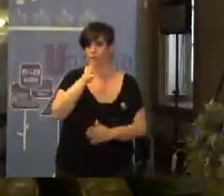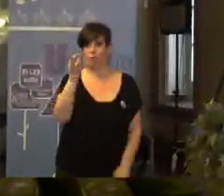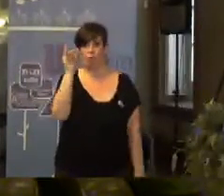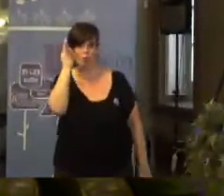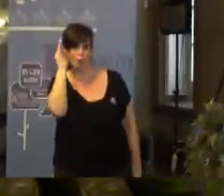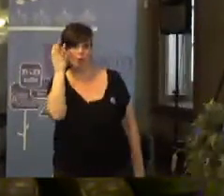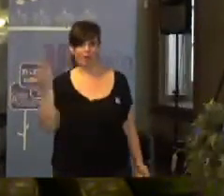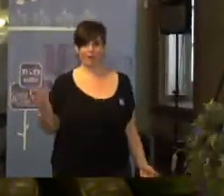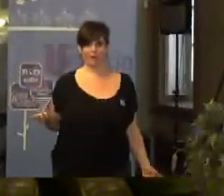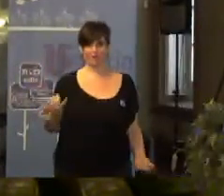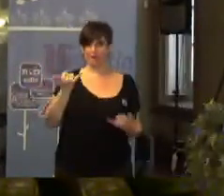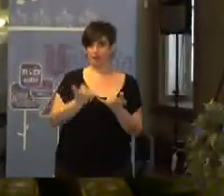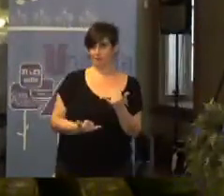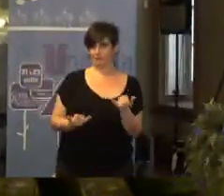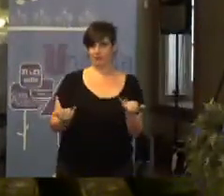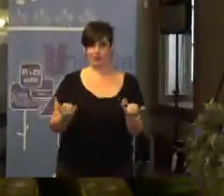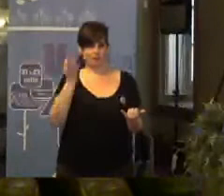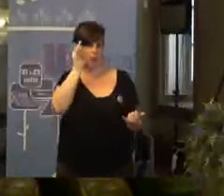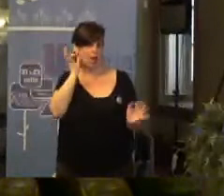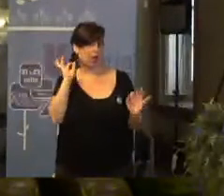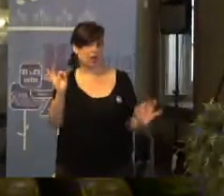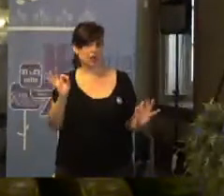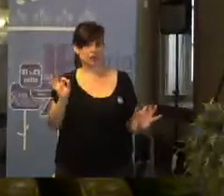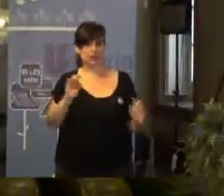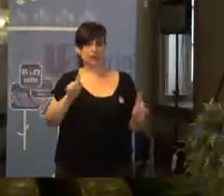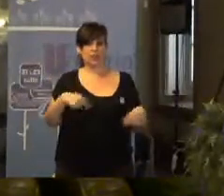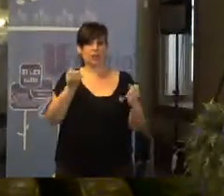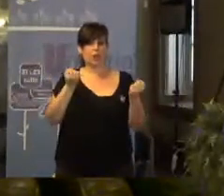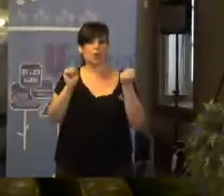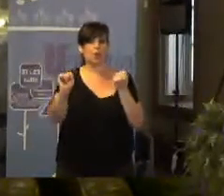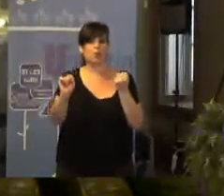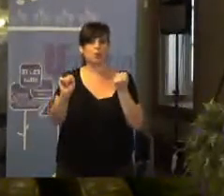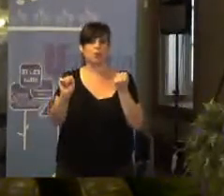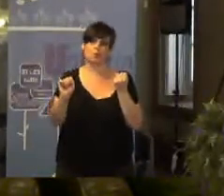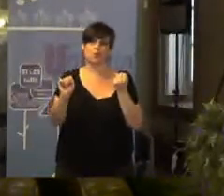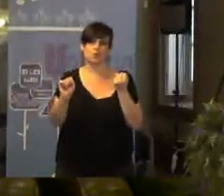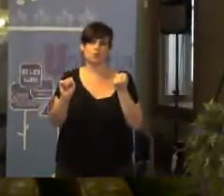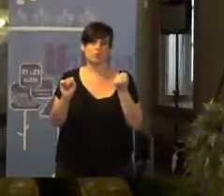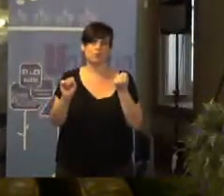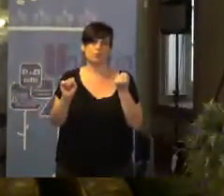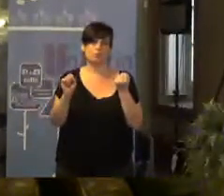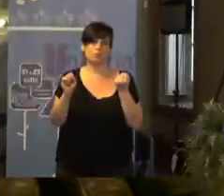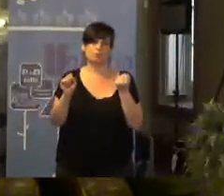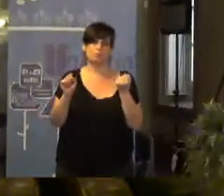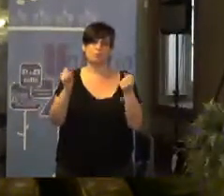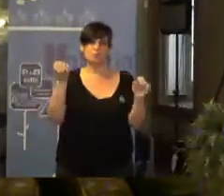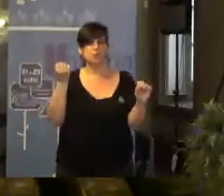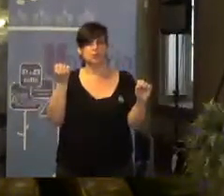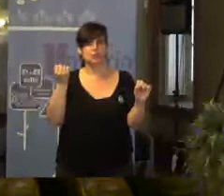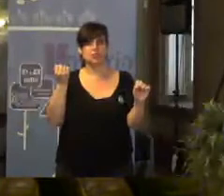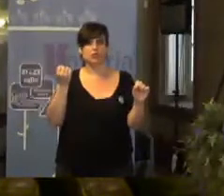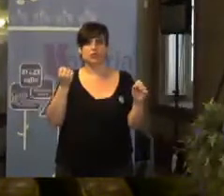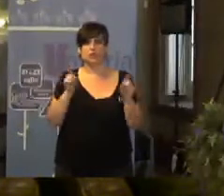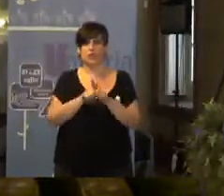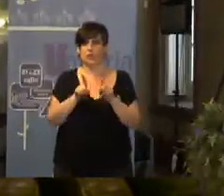que as listas teñen que ser tal, e despois se comportan, o sea, no mesmo, digamos, co mesmo esquema de loita